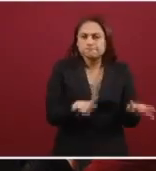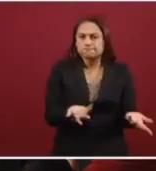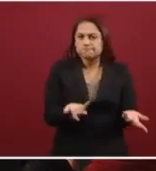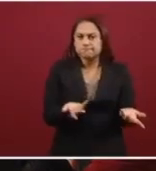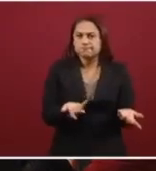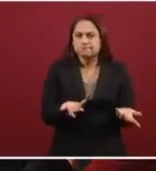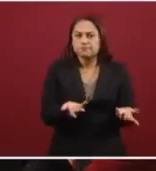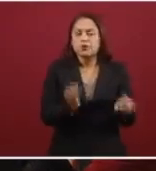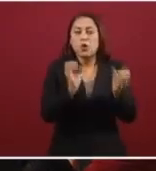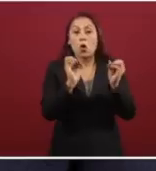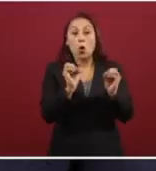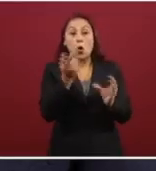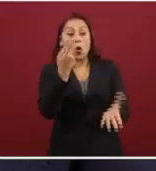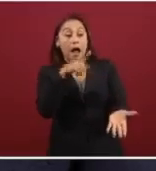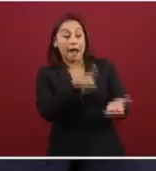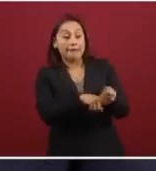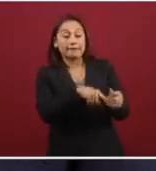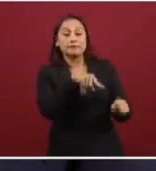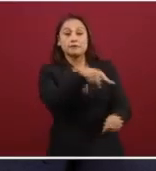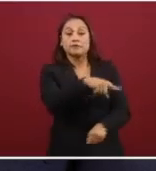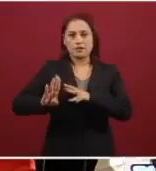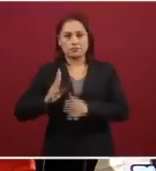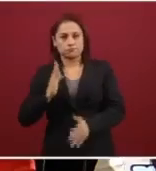por actos de corrupción.